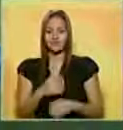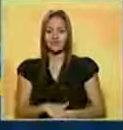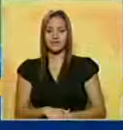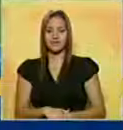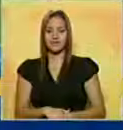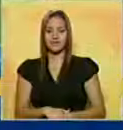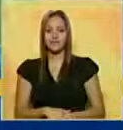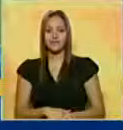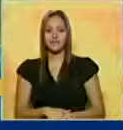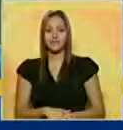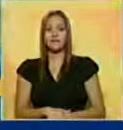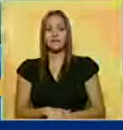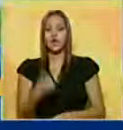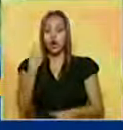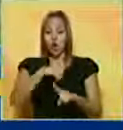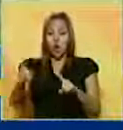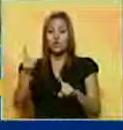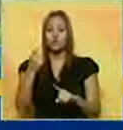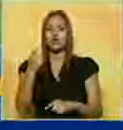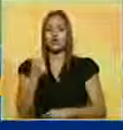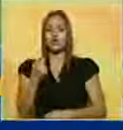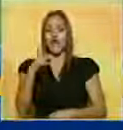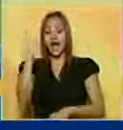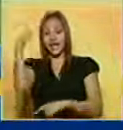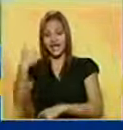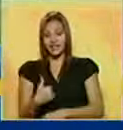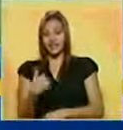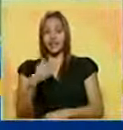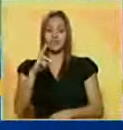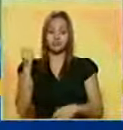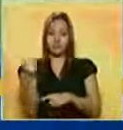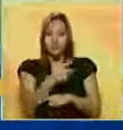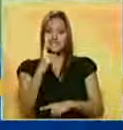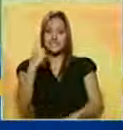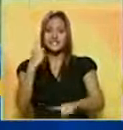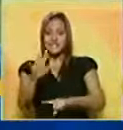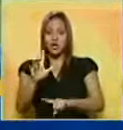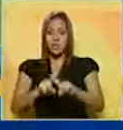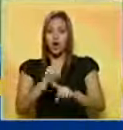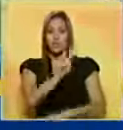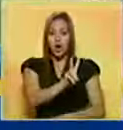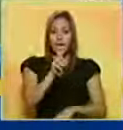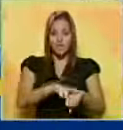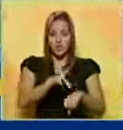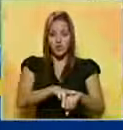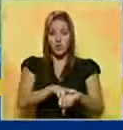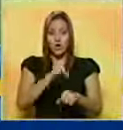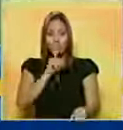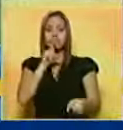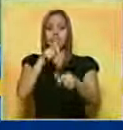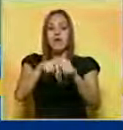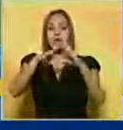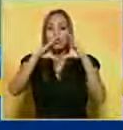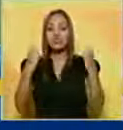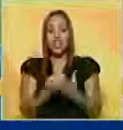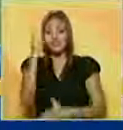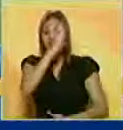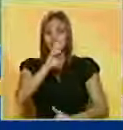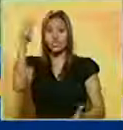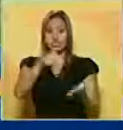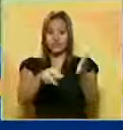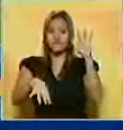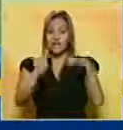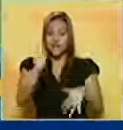Bien, continuamos en otros juegos del premundial sudamericano. Argentina venció a Paraguay 5-2 en Asunción y clasificó al Mundial de Brasil